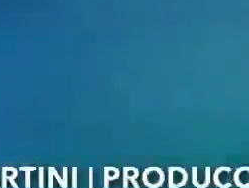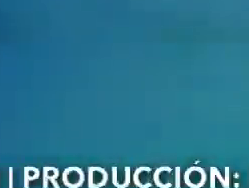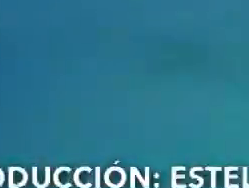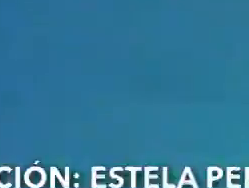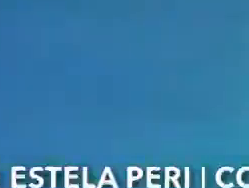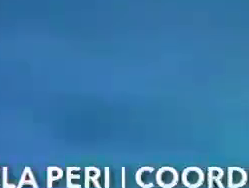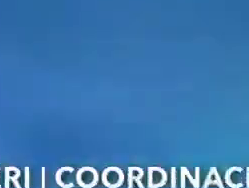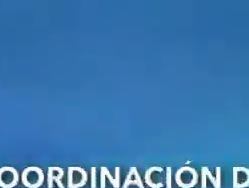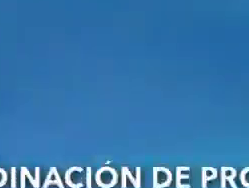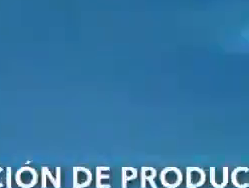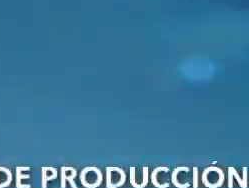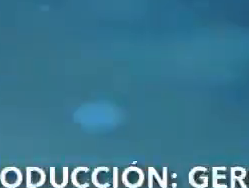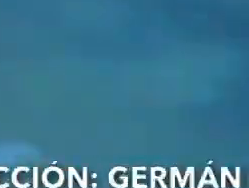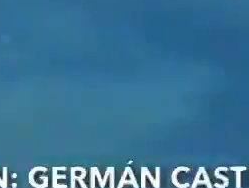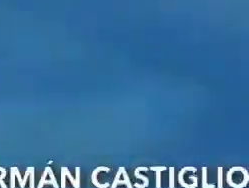Hay un